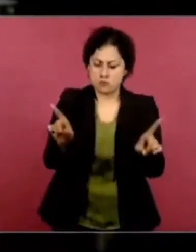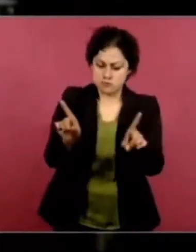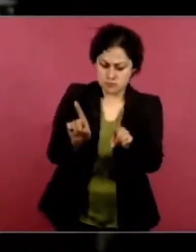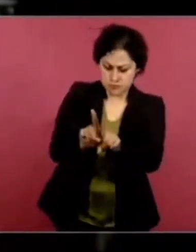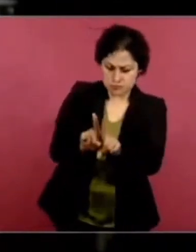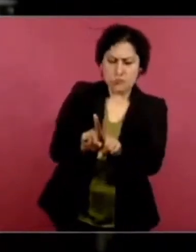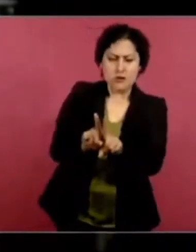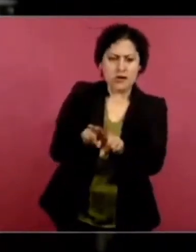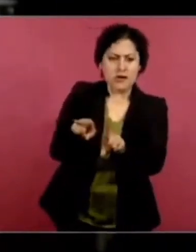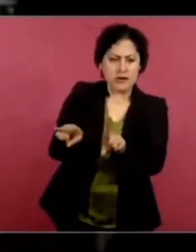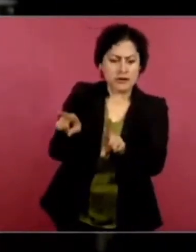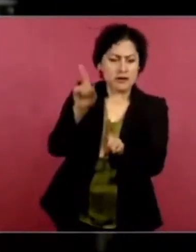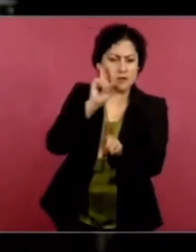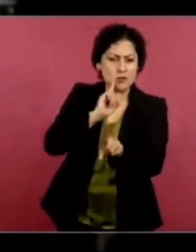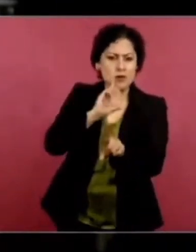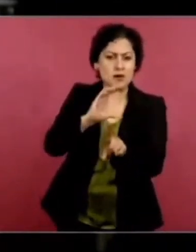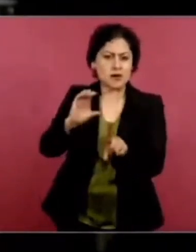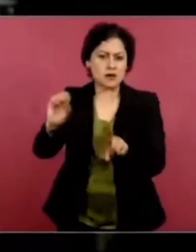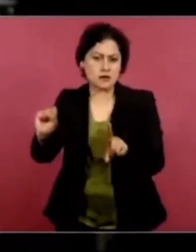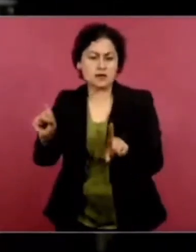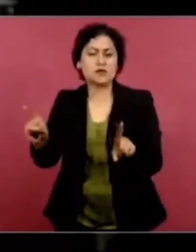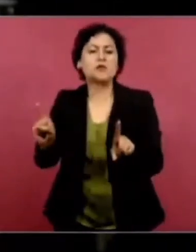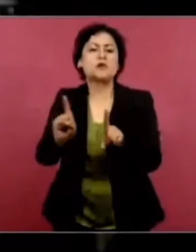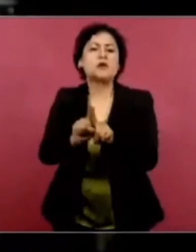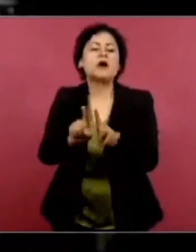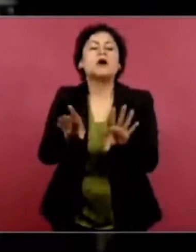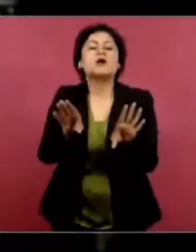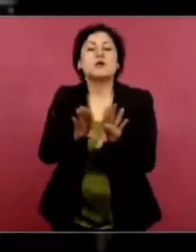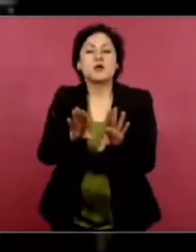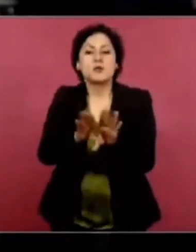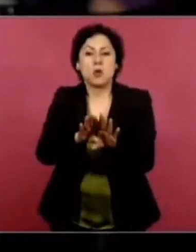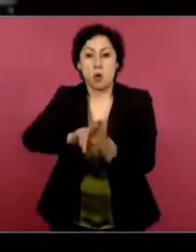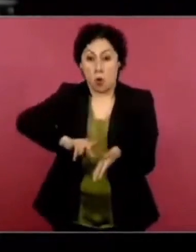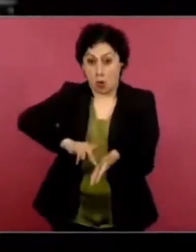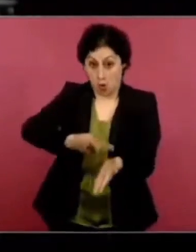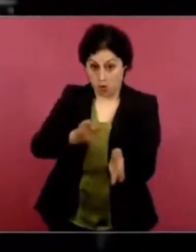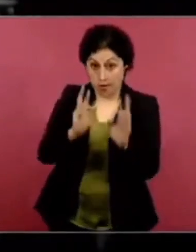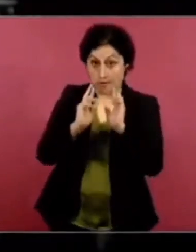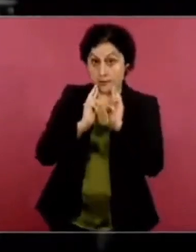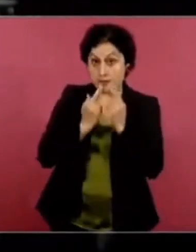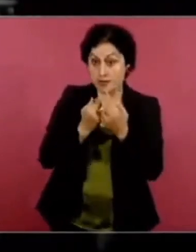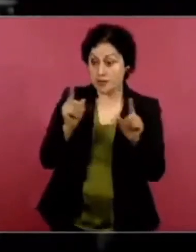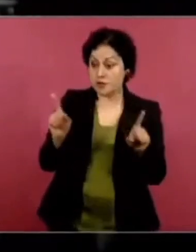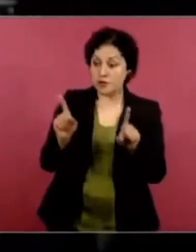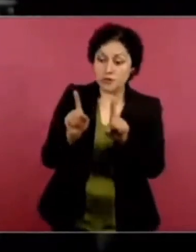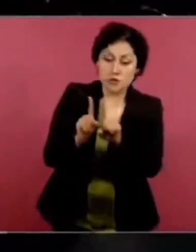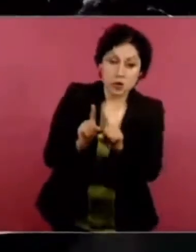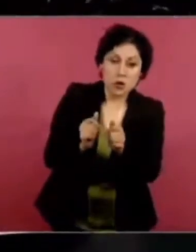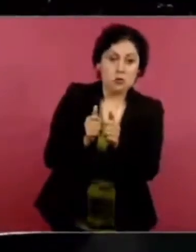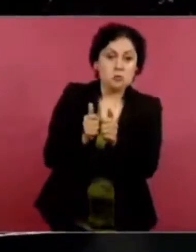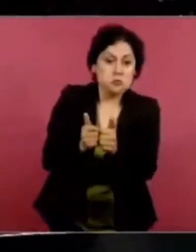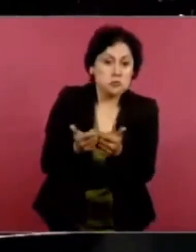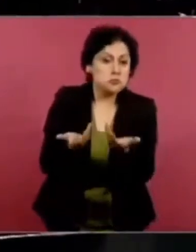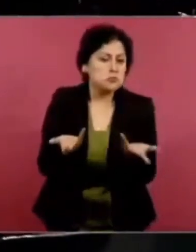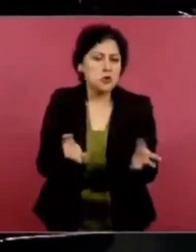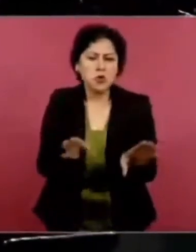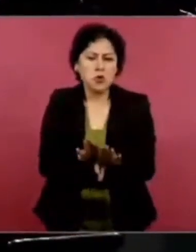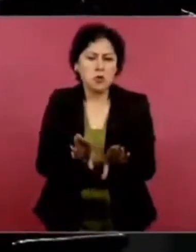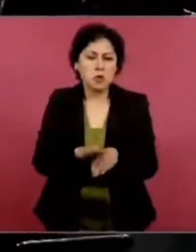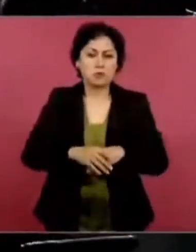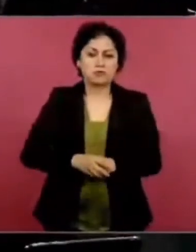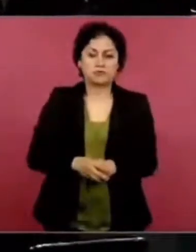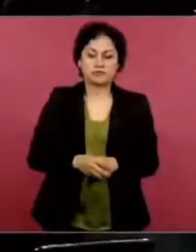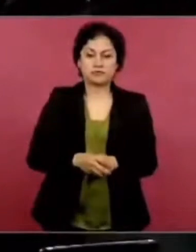Sheinbaum precisamente. ¿Lo vamos a ver reunido otra vez con ella? ¿Ya no? ¿Cómo va a ser este tipo de relación? Pues yo